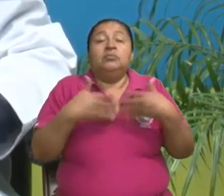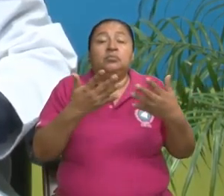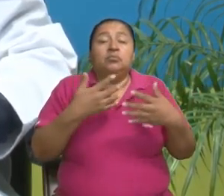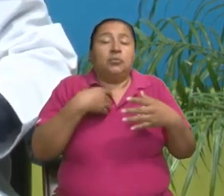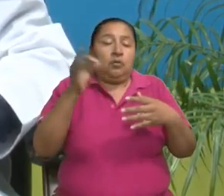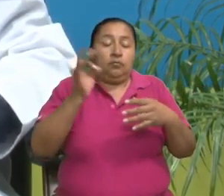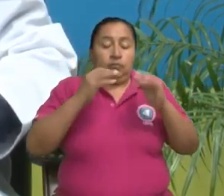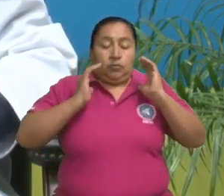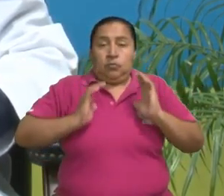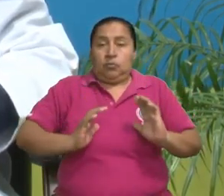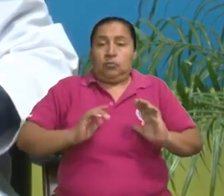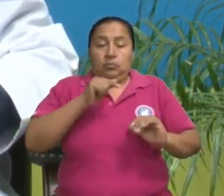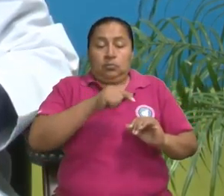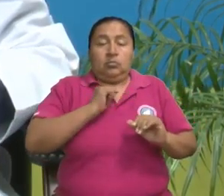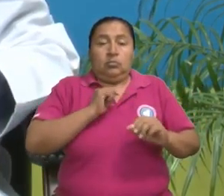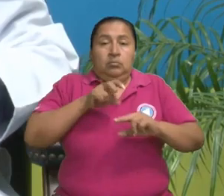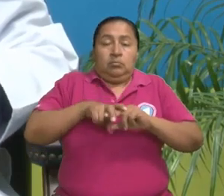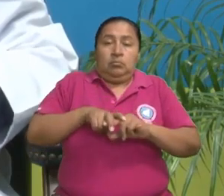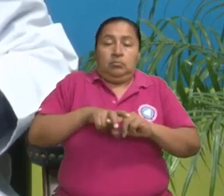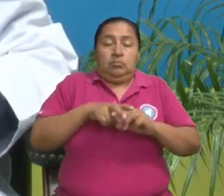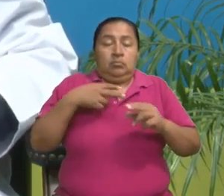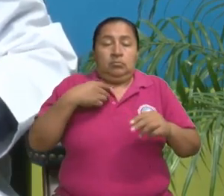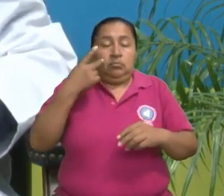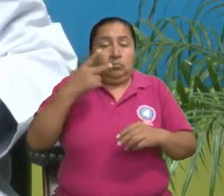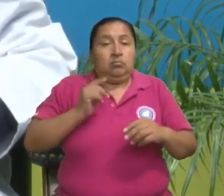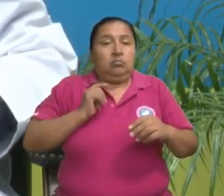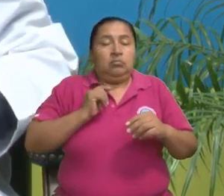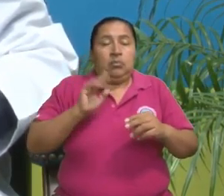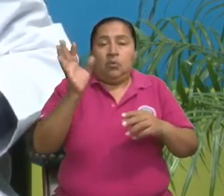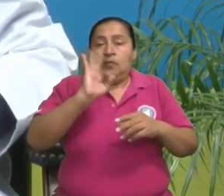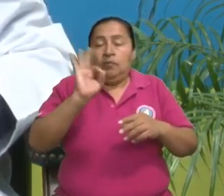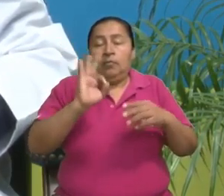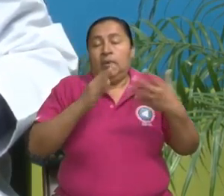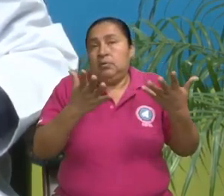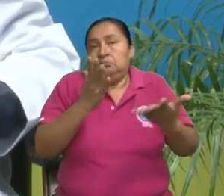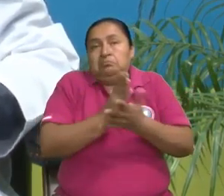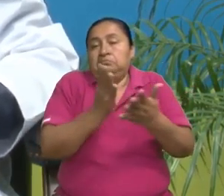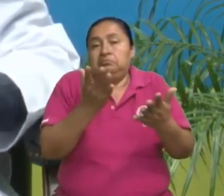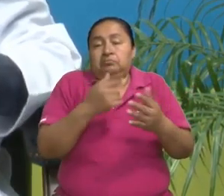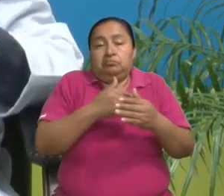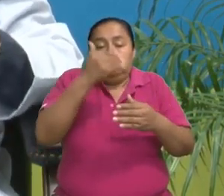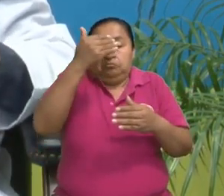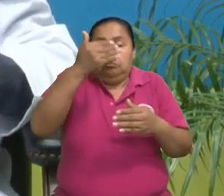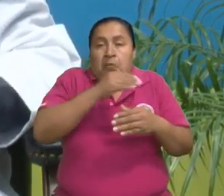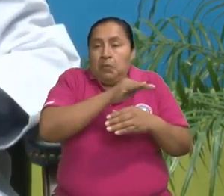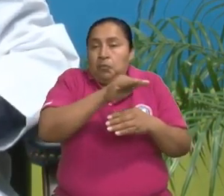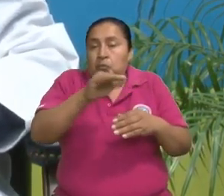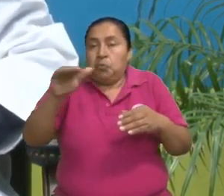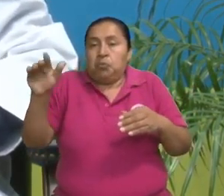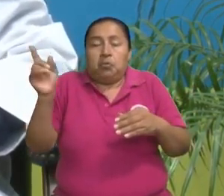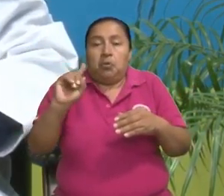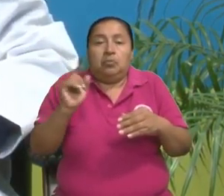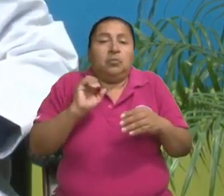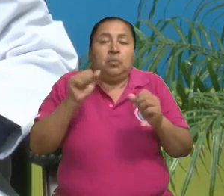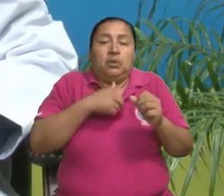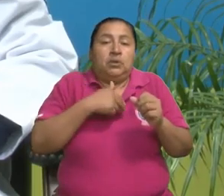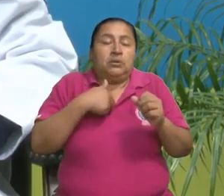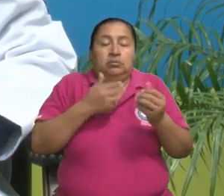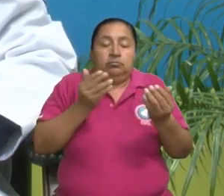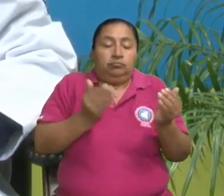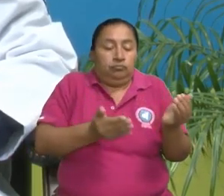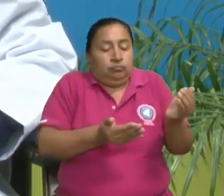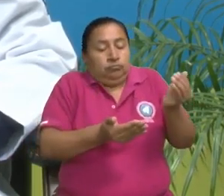si te fijas no es una forma horizontal sino que está inclinado